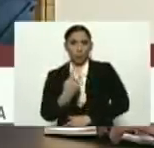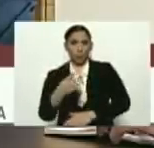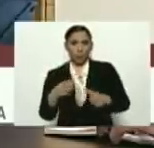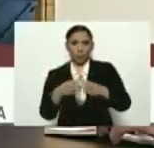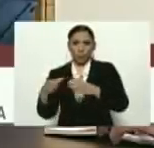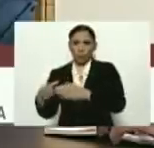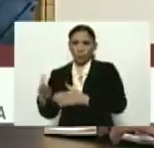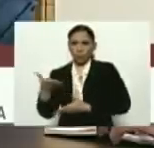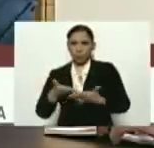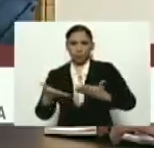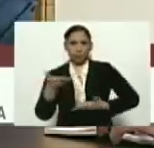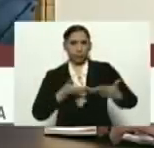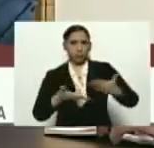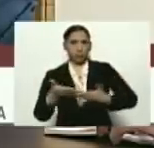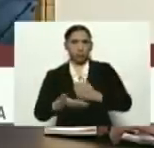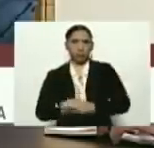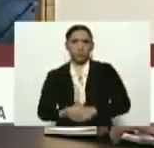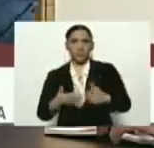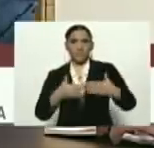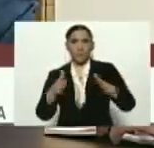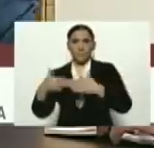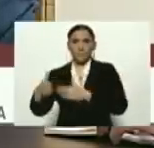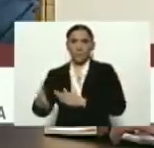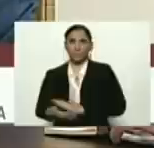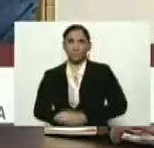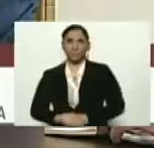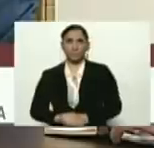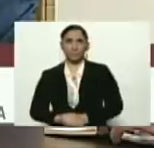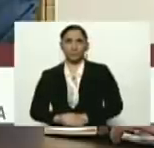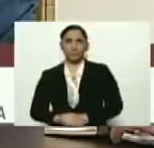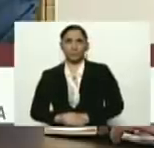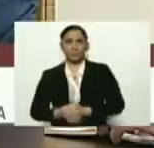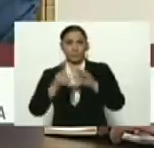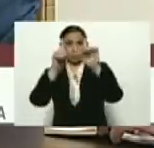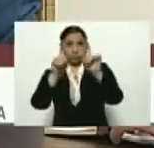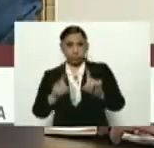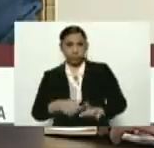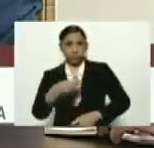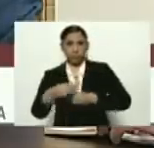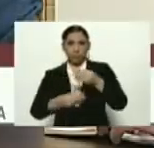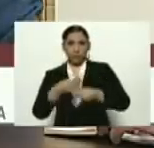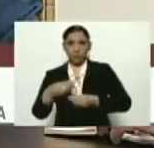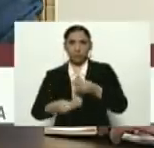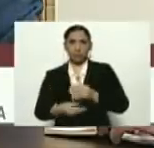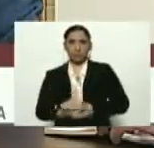organización multilateral que ha garantizado test para hacer pruebas,